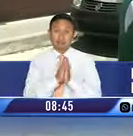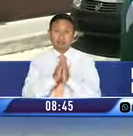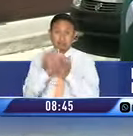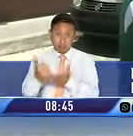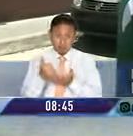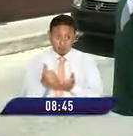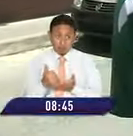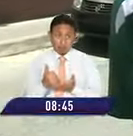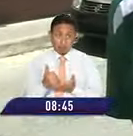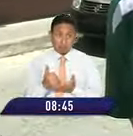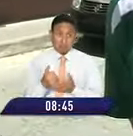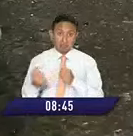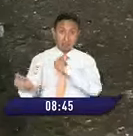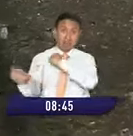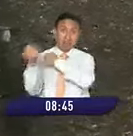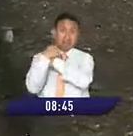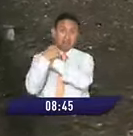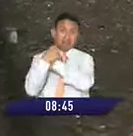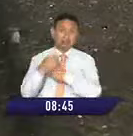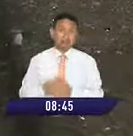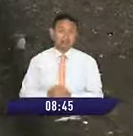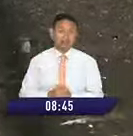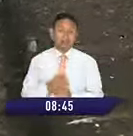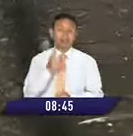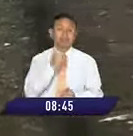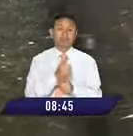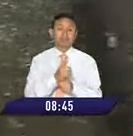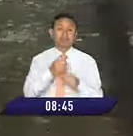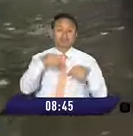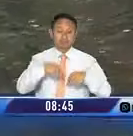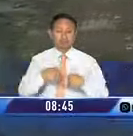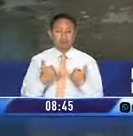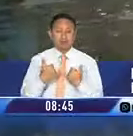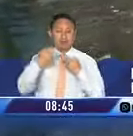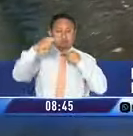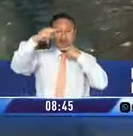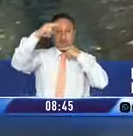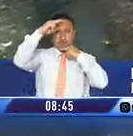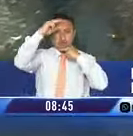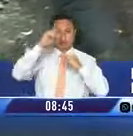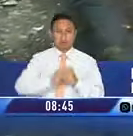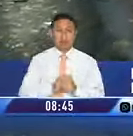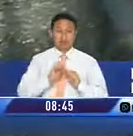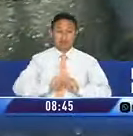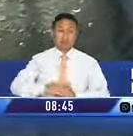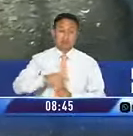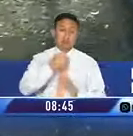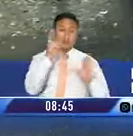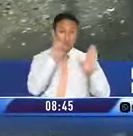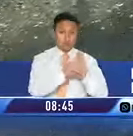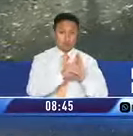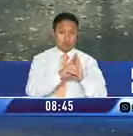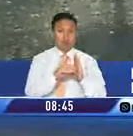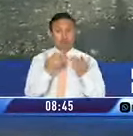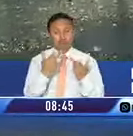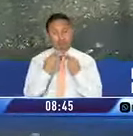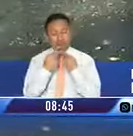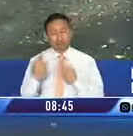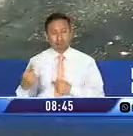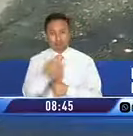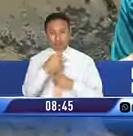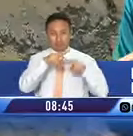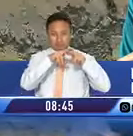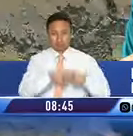dado respuesta, señorita. Es por ello y más que acudieron a este noticiero para hacer pública su solicitud de reparación